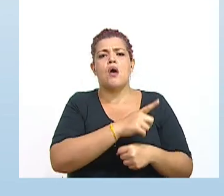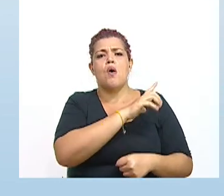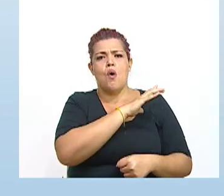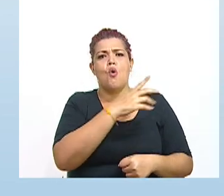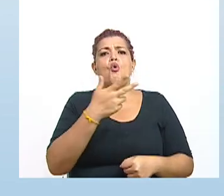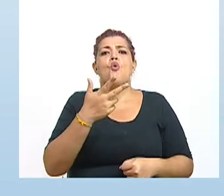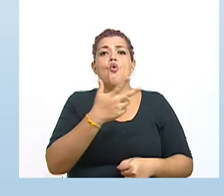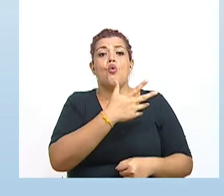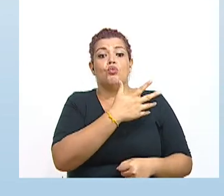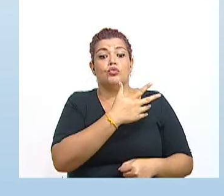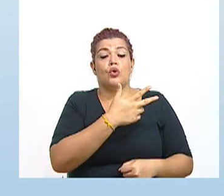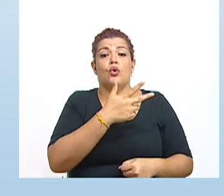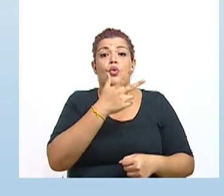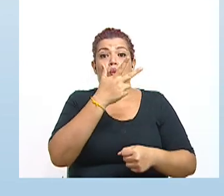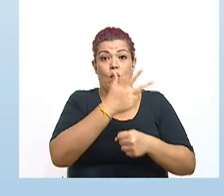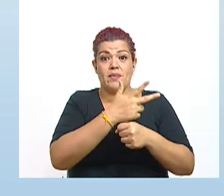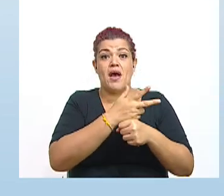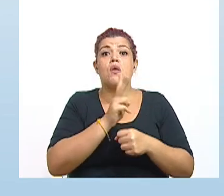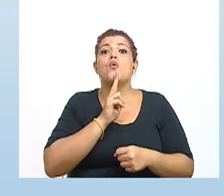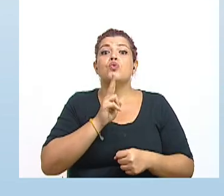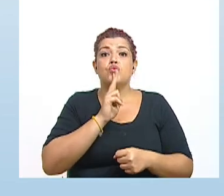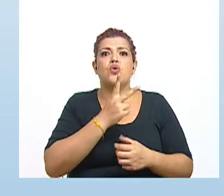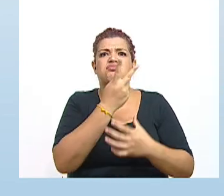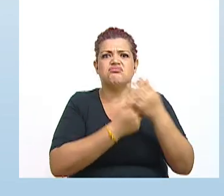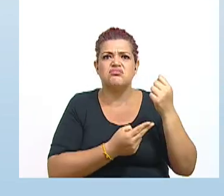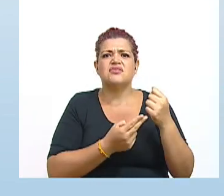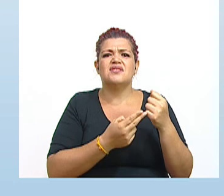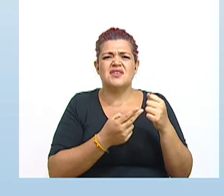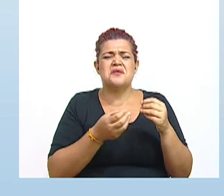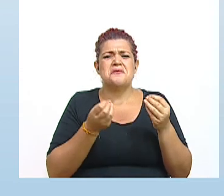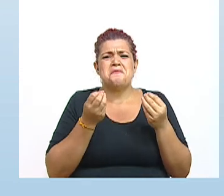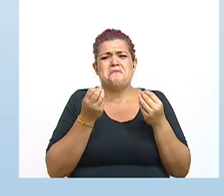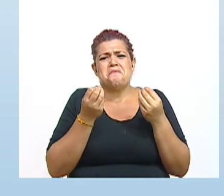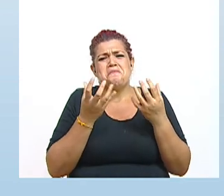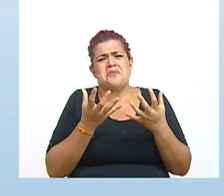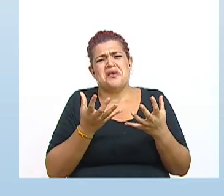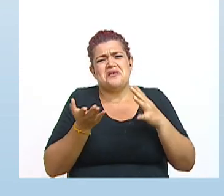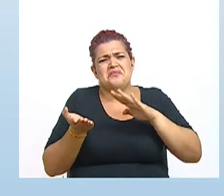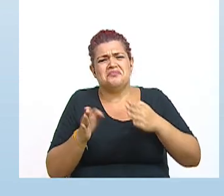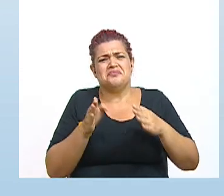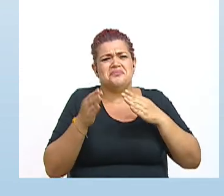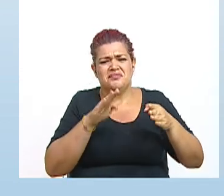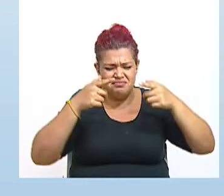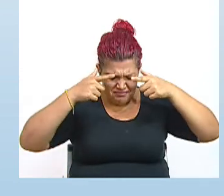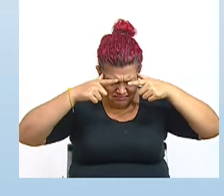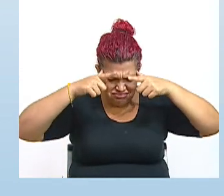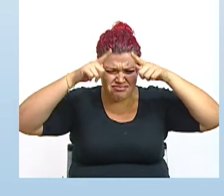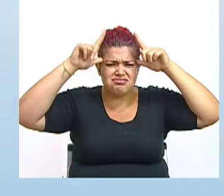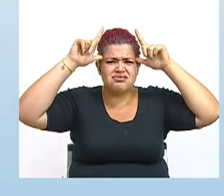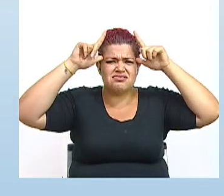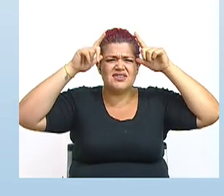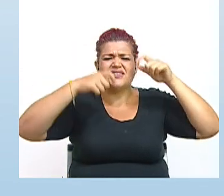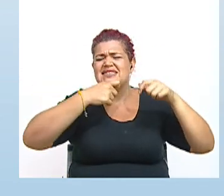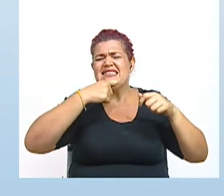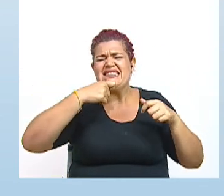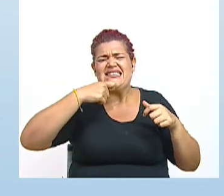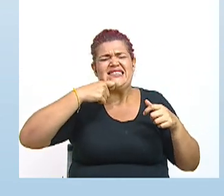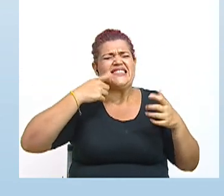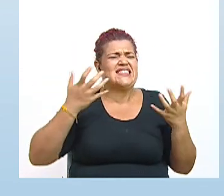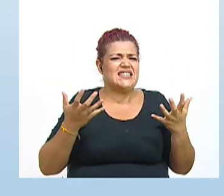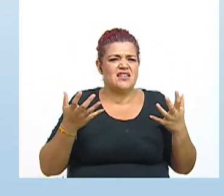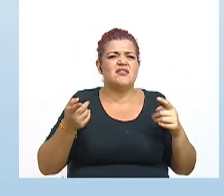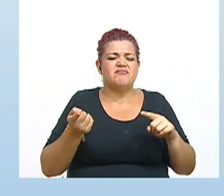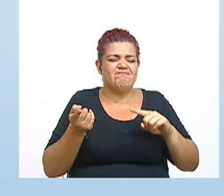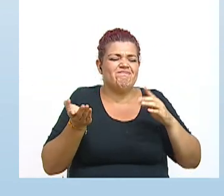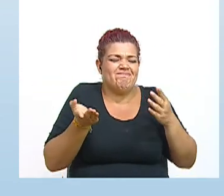donde la afectación, el daño más importante, fue la muerte de miles de cabezas de ganado, con la consecuente situación